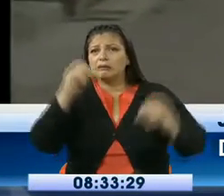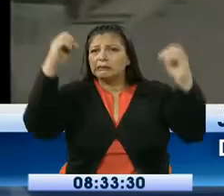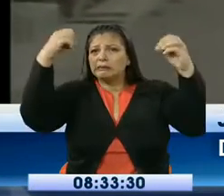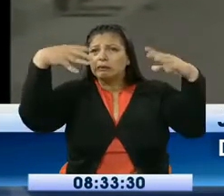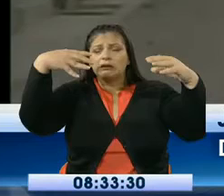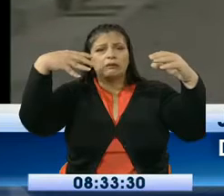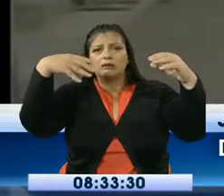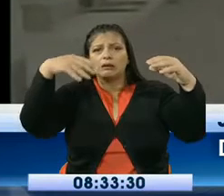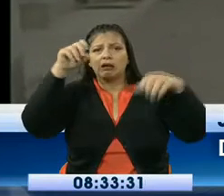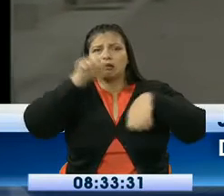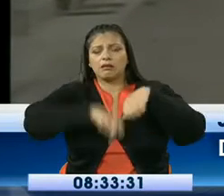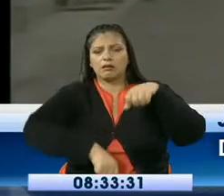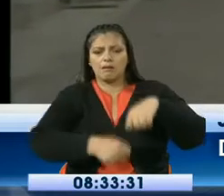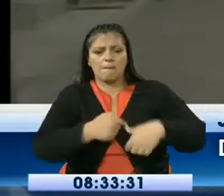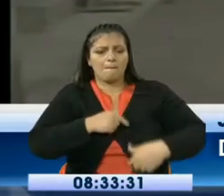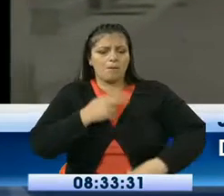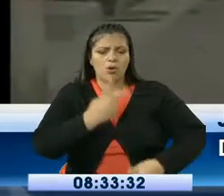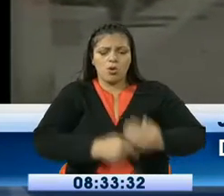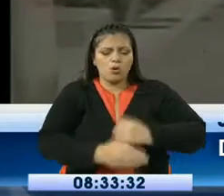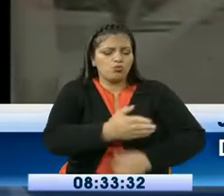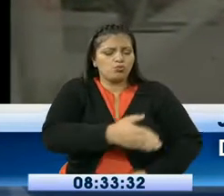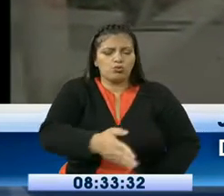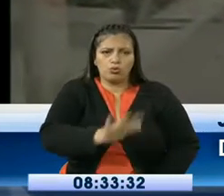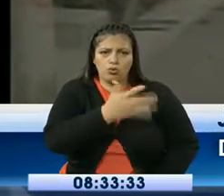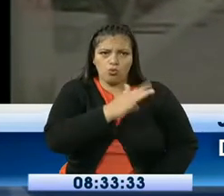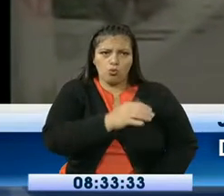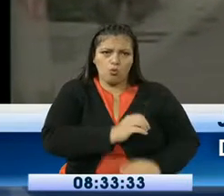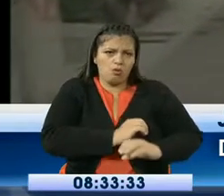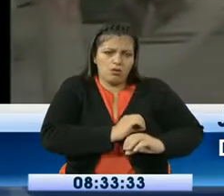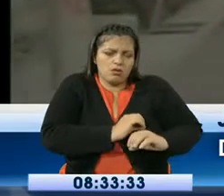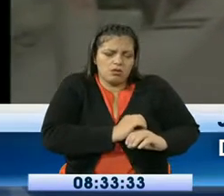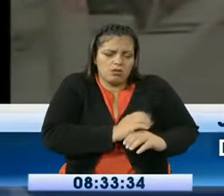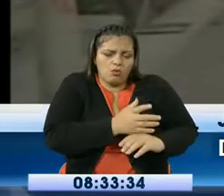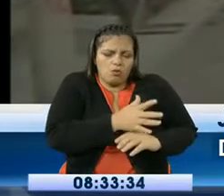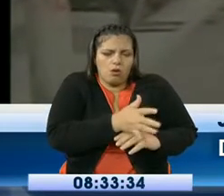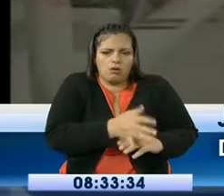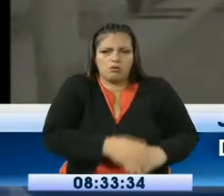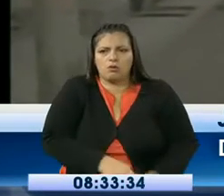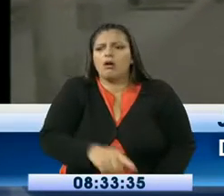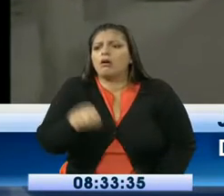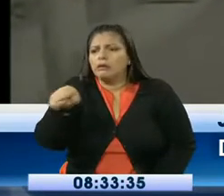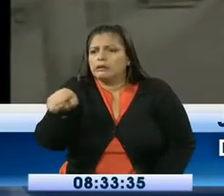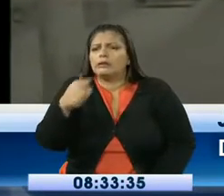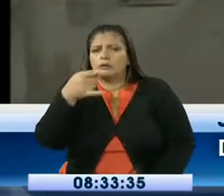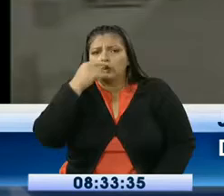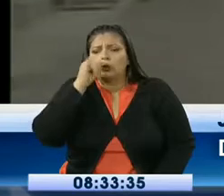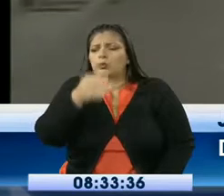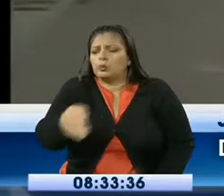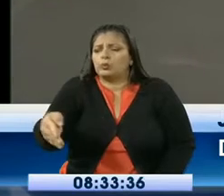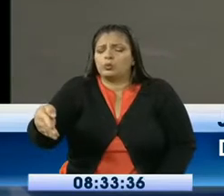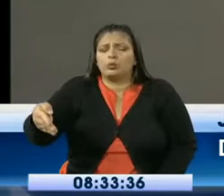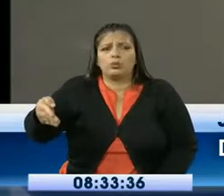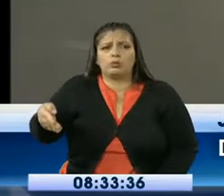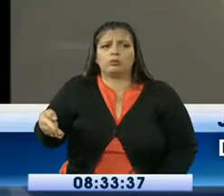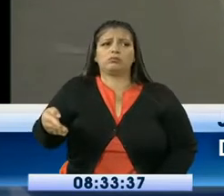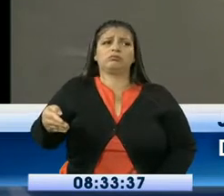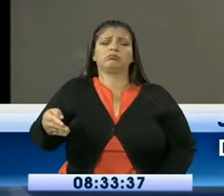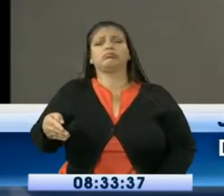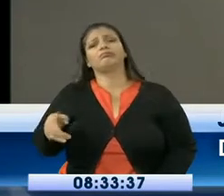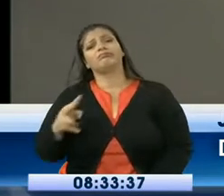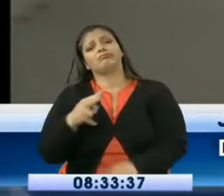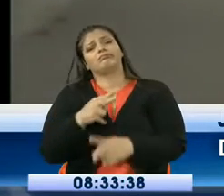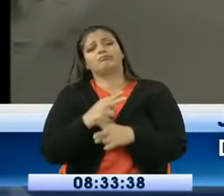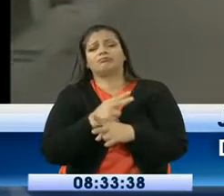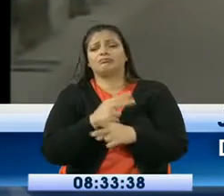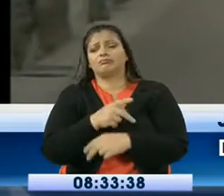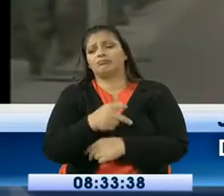no tengo niños, pero hay personas en este barrio que tienen muchos niños, demasiado oscuro eso. Y es mucho peligro porque de verdad